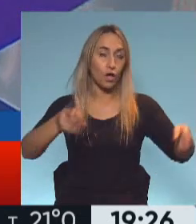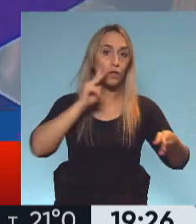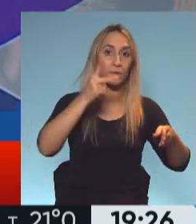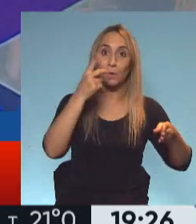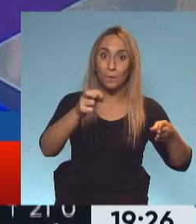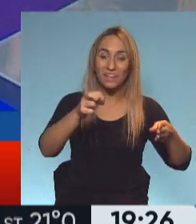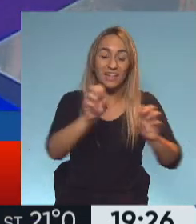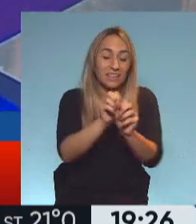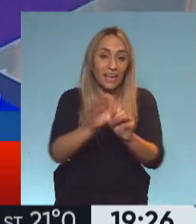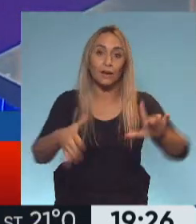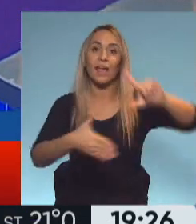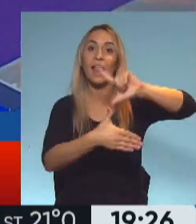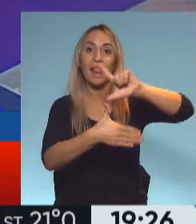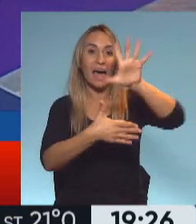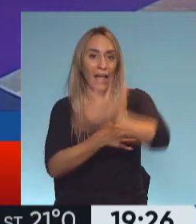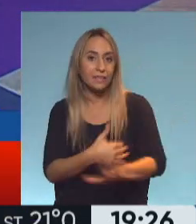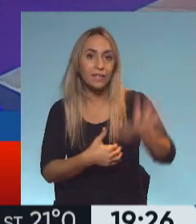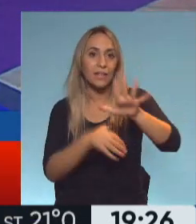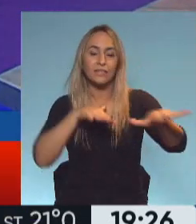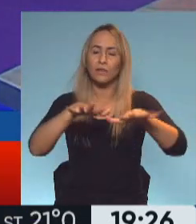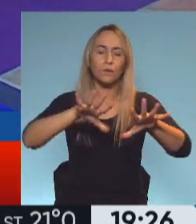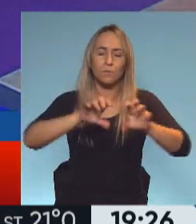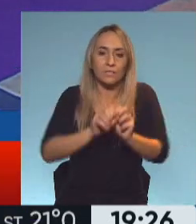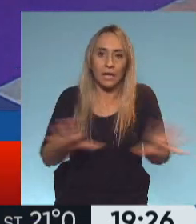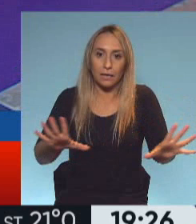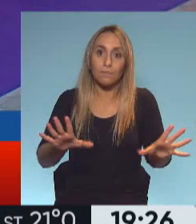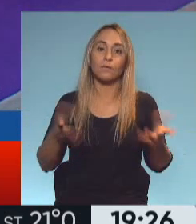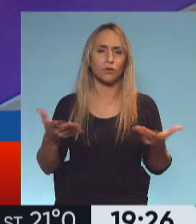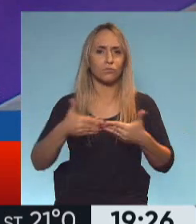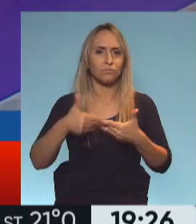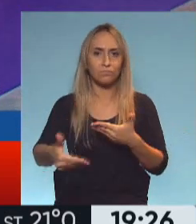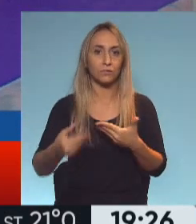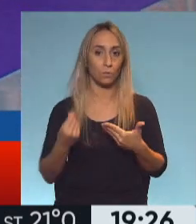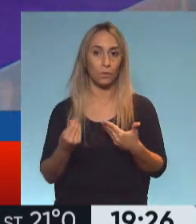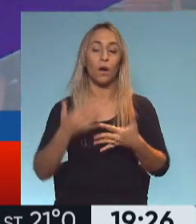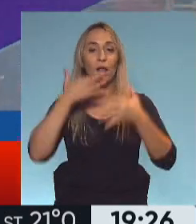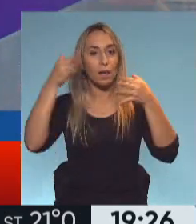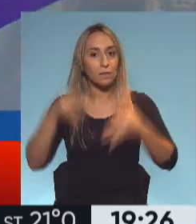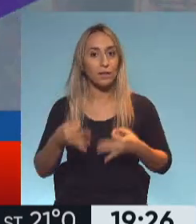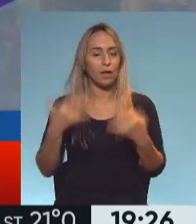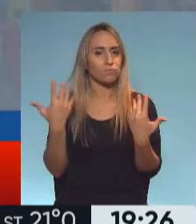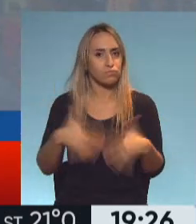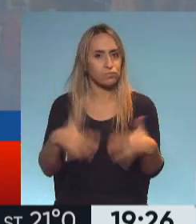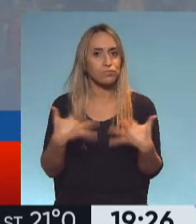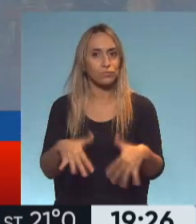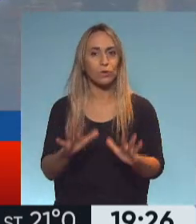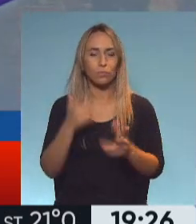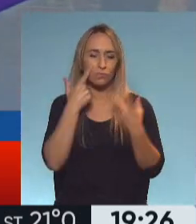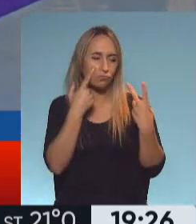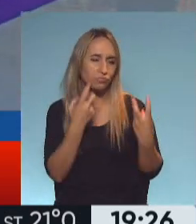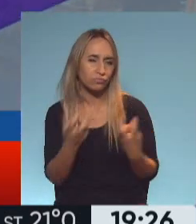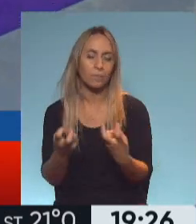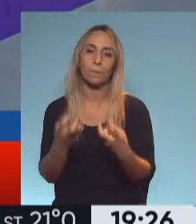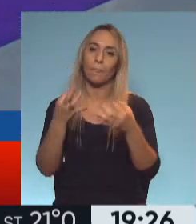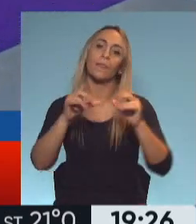en América Latina. Nasa. Exactamente, Ari, ¿cómo estás? Buenas noches. Bueno, un trabajo, la verdad, impactante sobre cuáles fueron justamente los